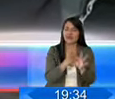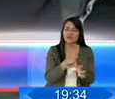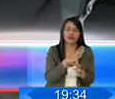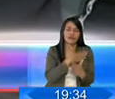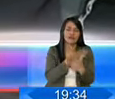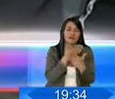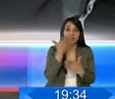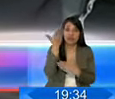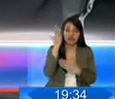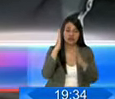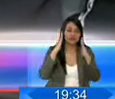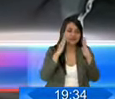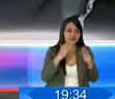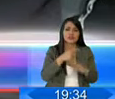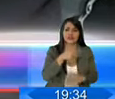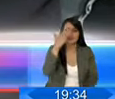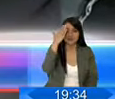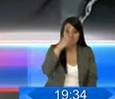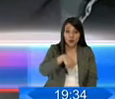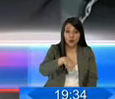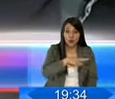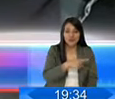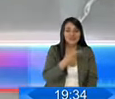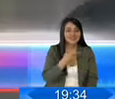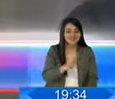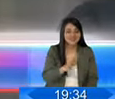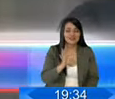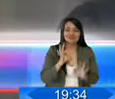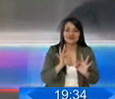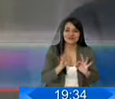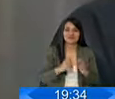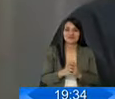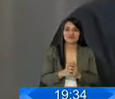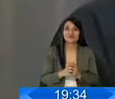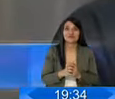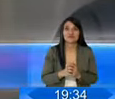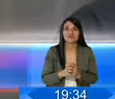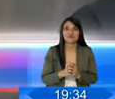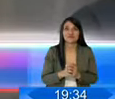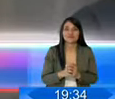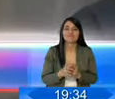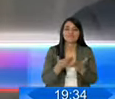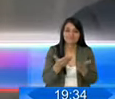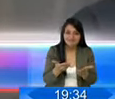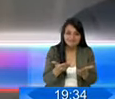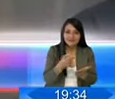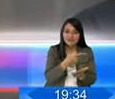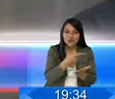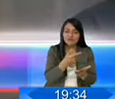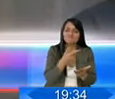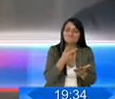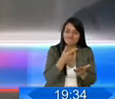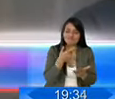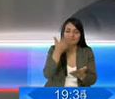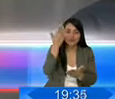con ustedes y yo sé que ustedes pronto encontrarán la luz. Luis, hermano, que Dios te brinde mucha fortaleza, mucha energía para seguir